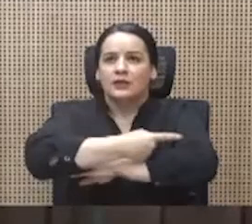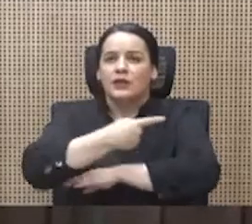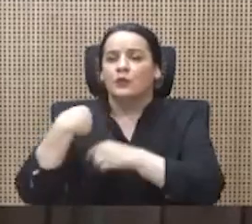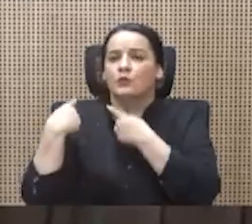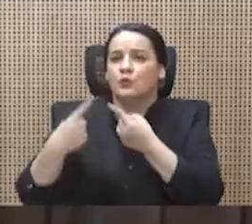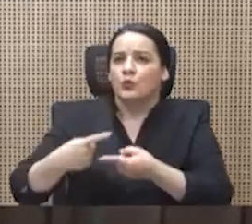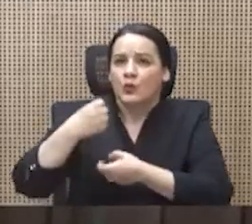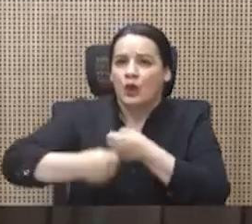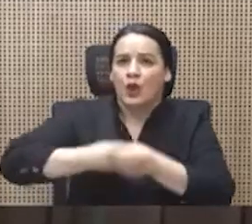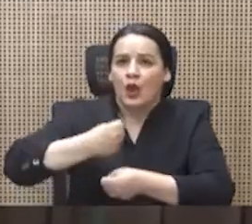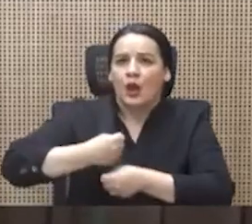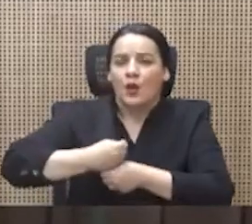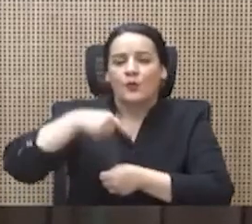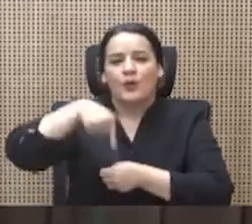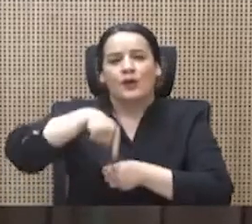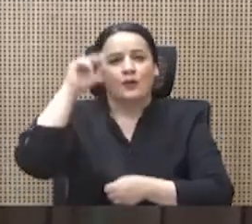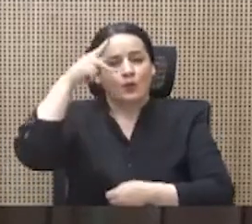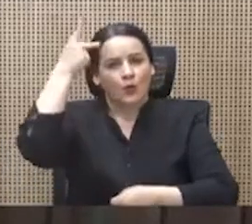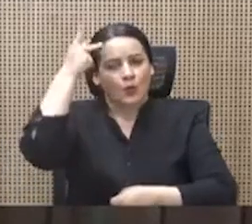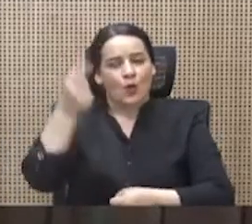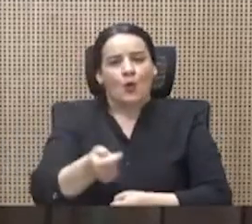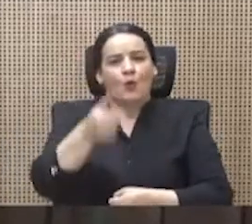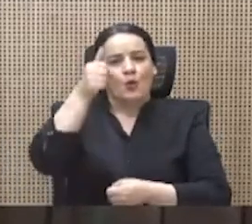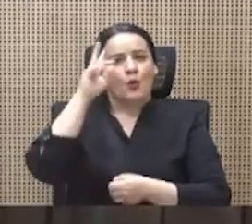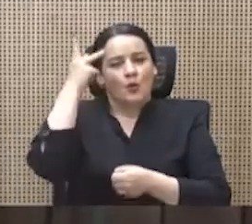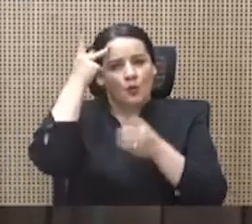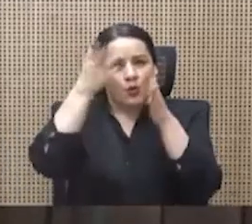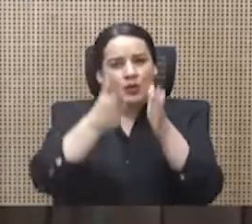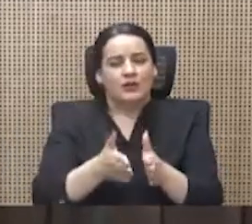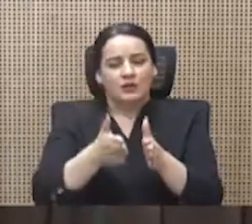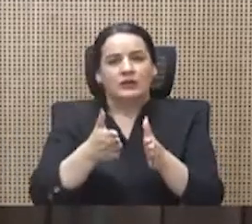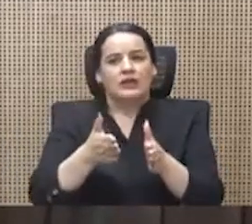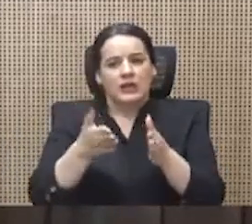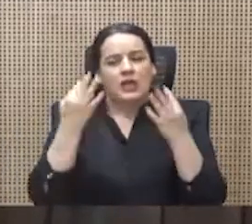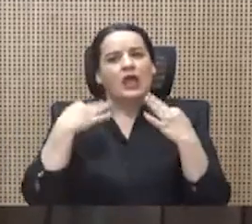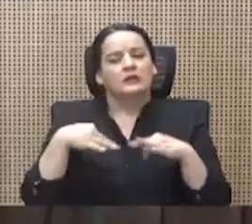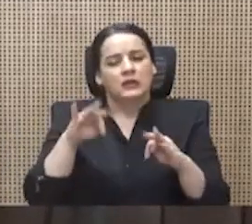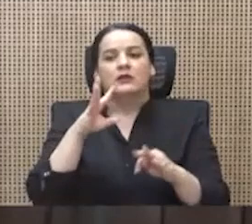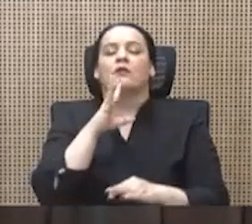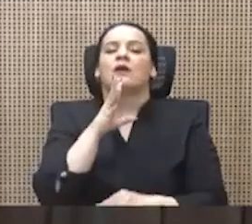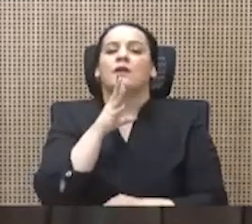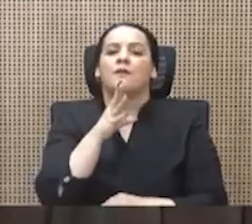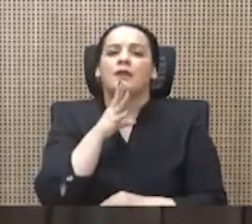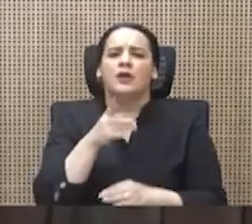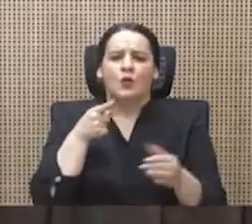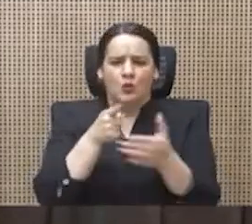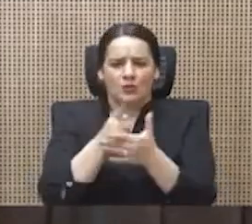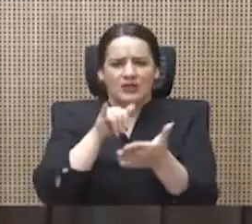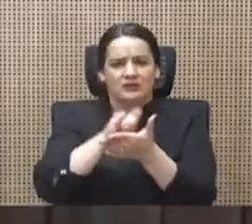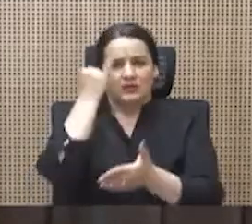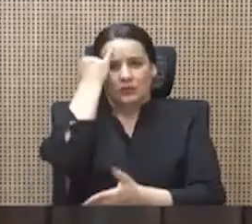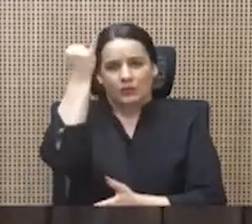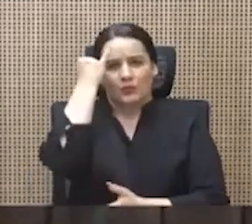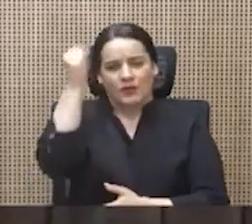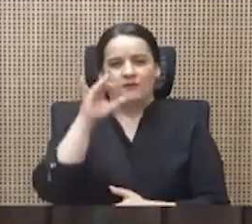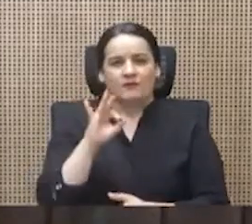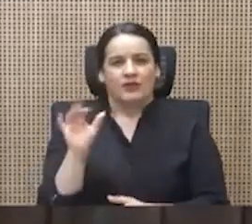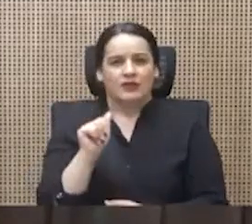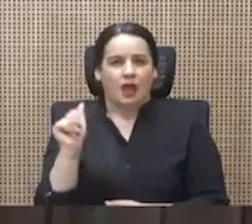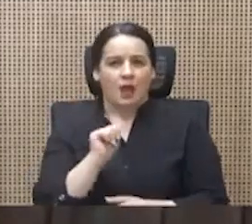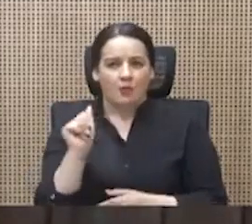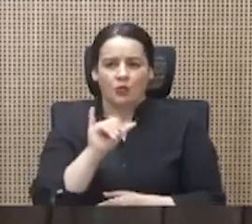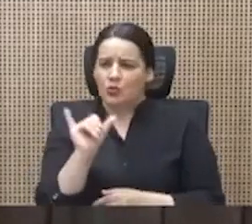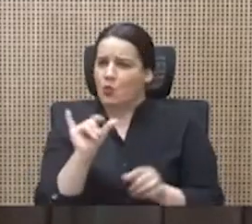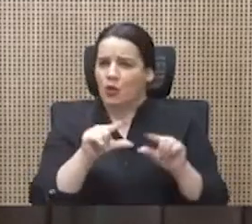tengo de estar en la política son pocos los políticos que se han animado a levantar su voz contra estas ocurrencias del frente amplio y de